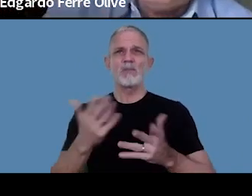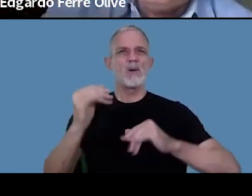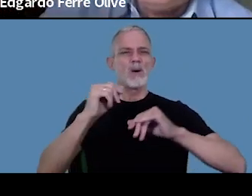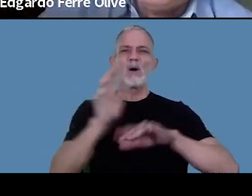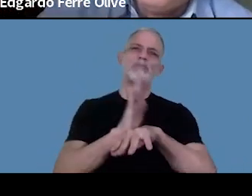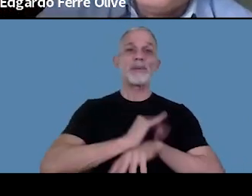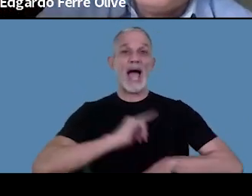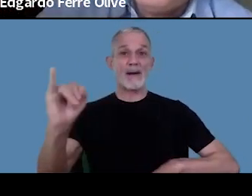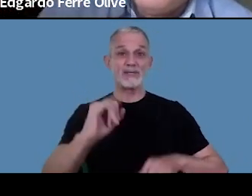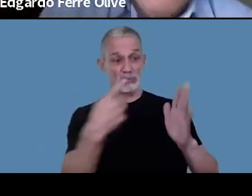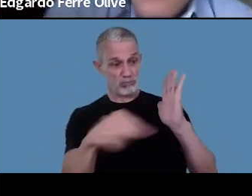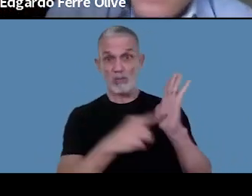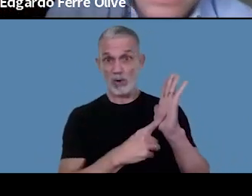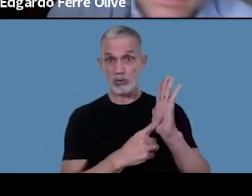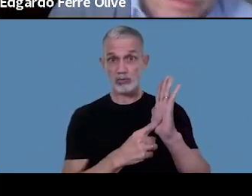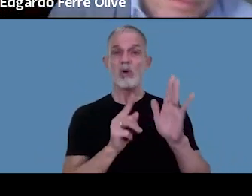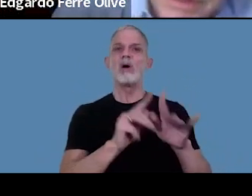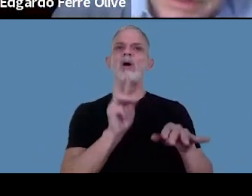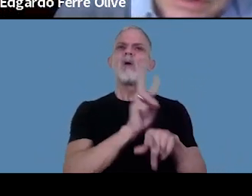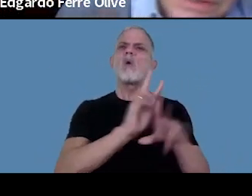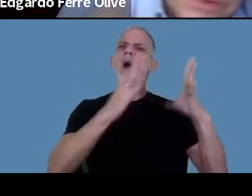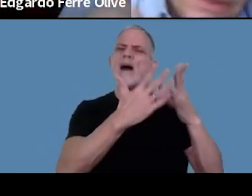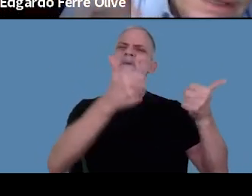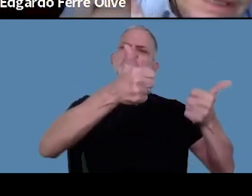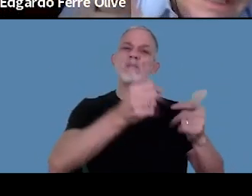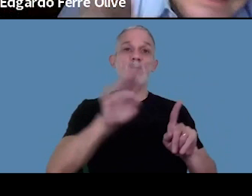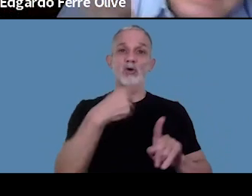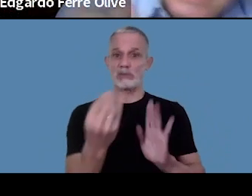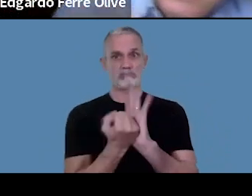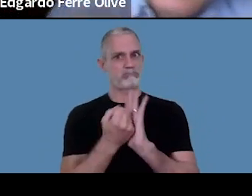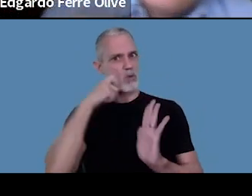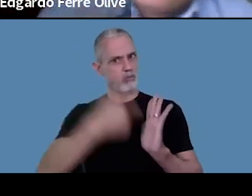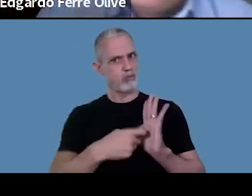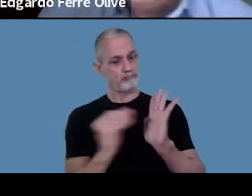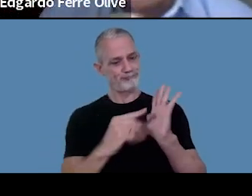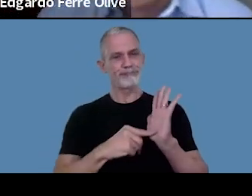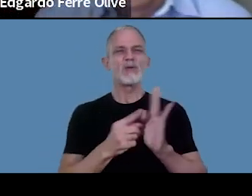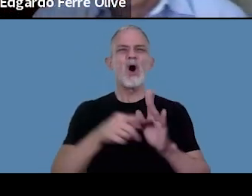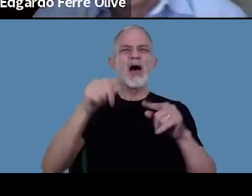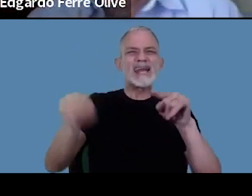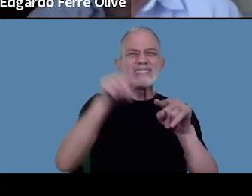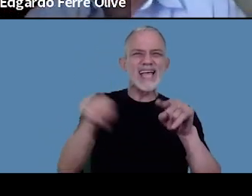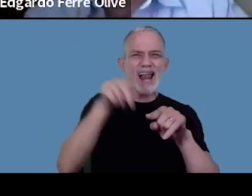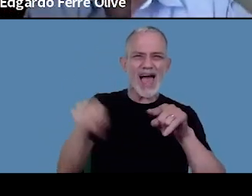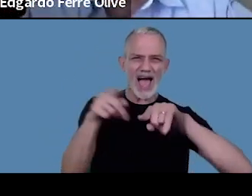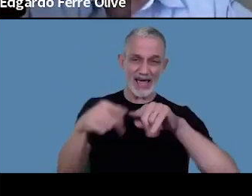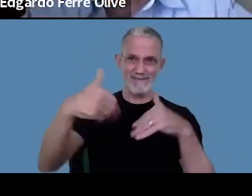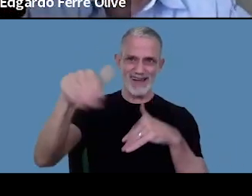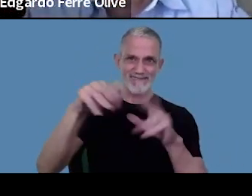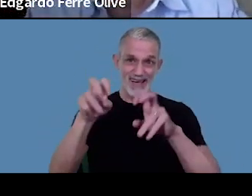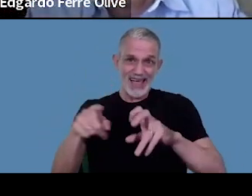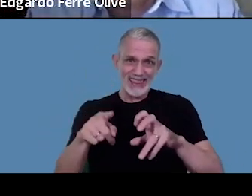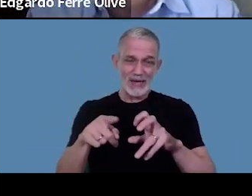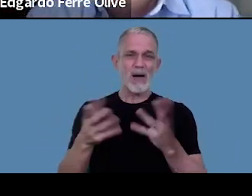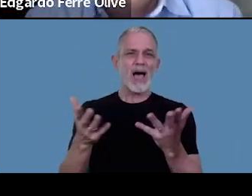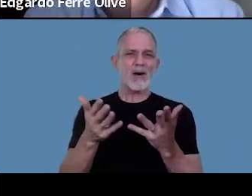que este producto es ecológicamente sano o que no cumple ese requisito. Y el reciclaje, que es todo un tema que se viene, que se relaciona